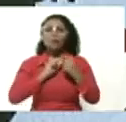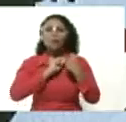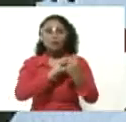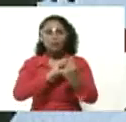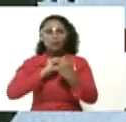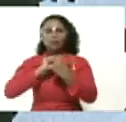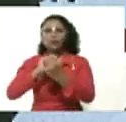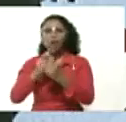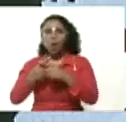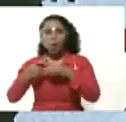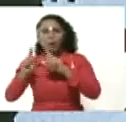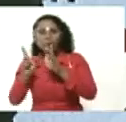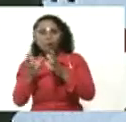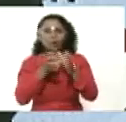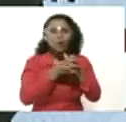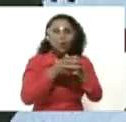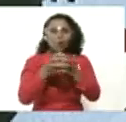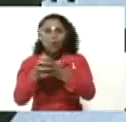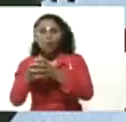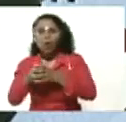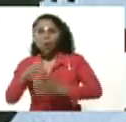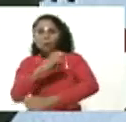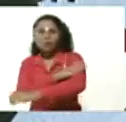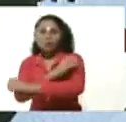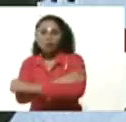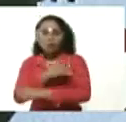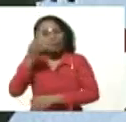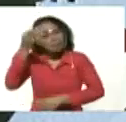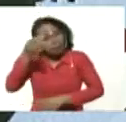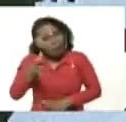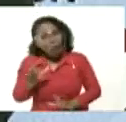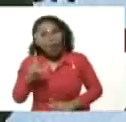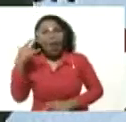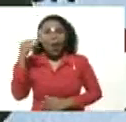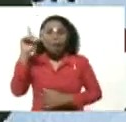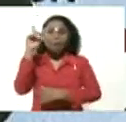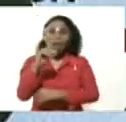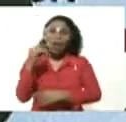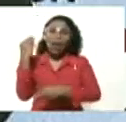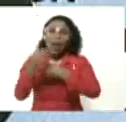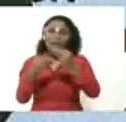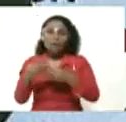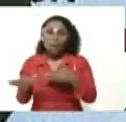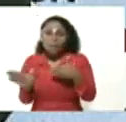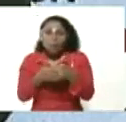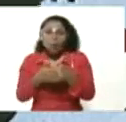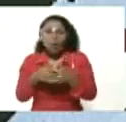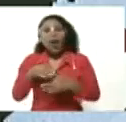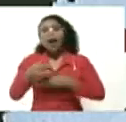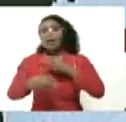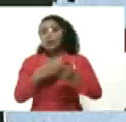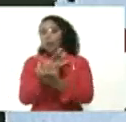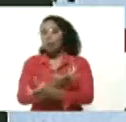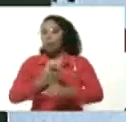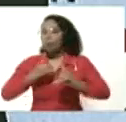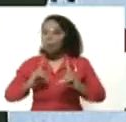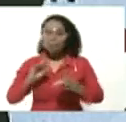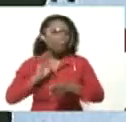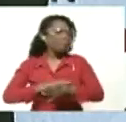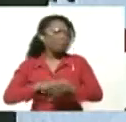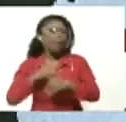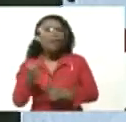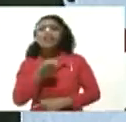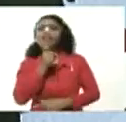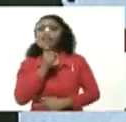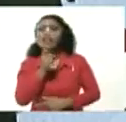otros sectores de la oposición, creo que está igualmente sometido a un cerco por lo que implica de democracia. Porque es muy difícil